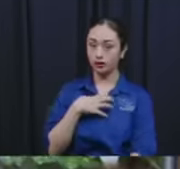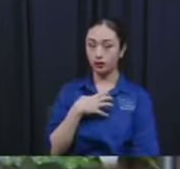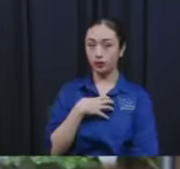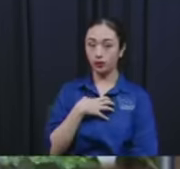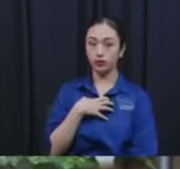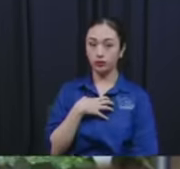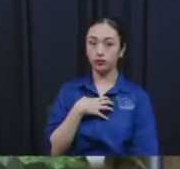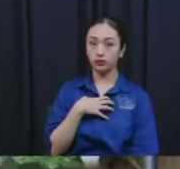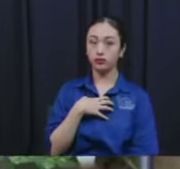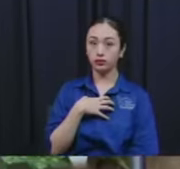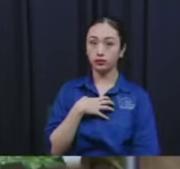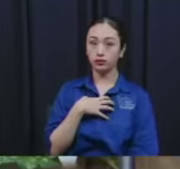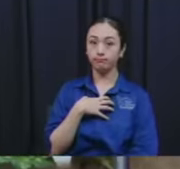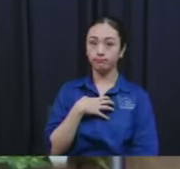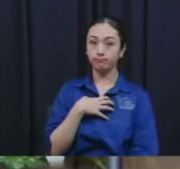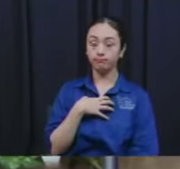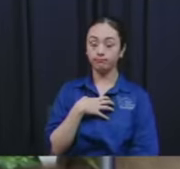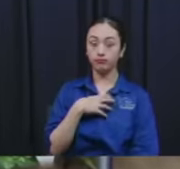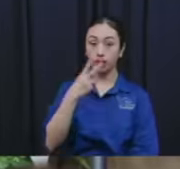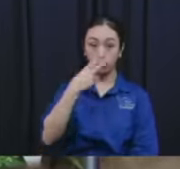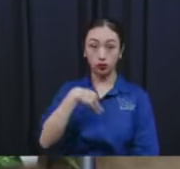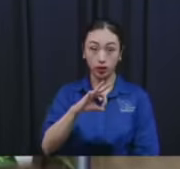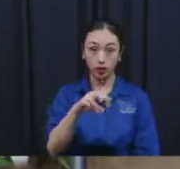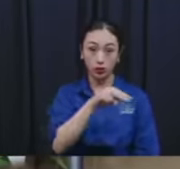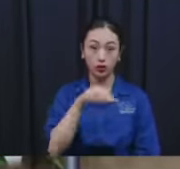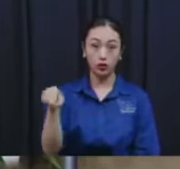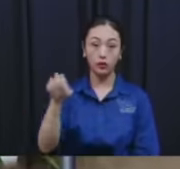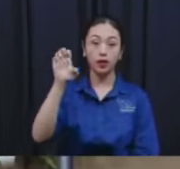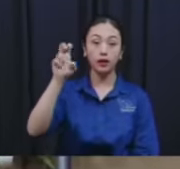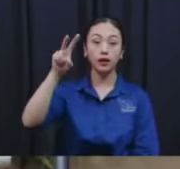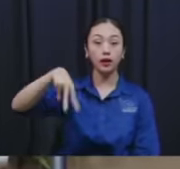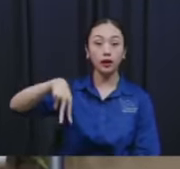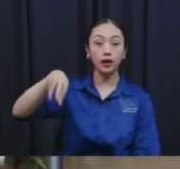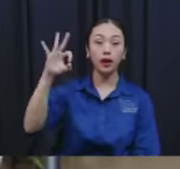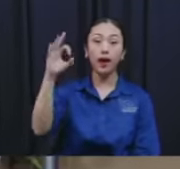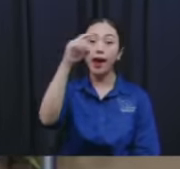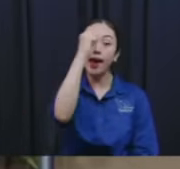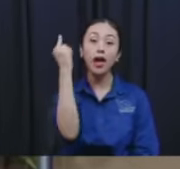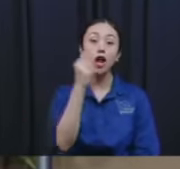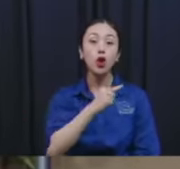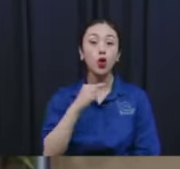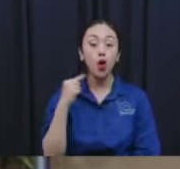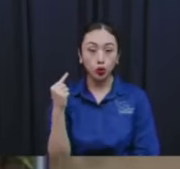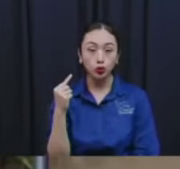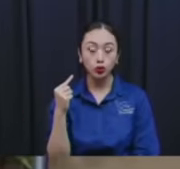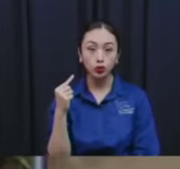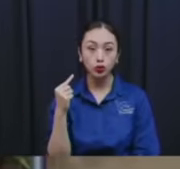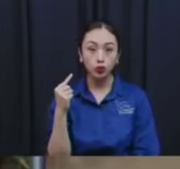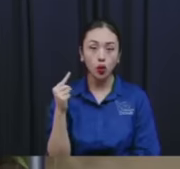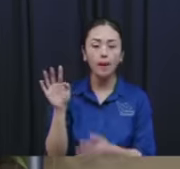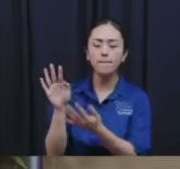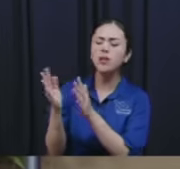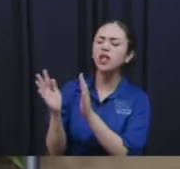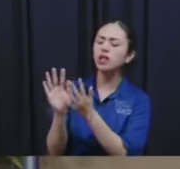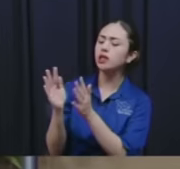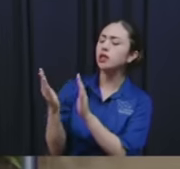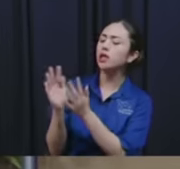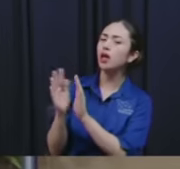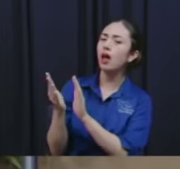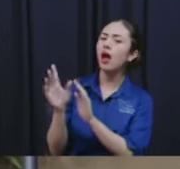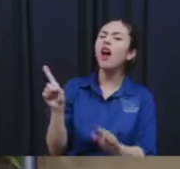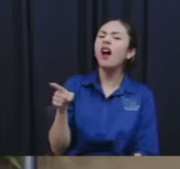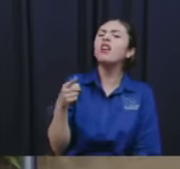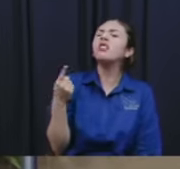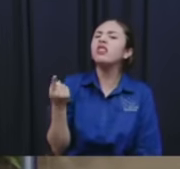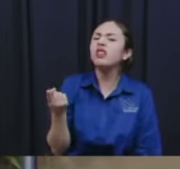y el hijo de set se llamó enos y enos a a imagen de quién engendró su hijo que se llamaba